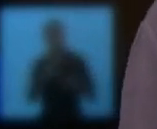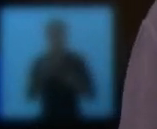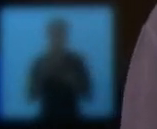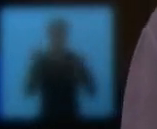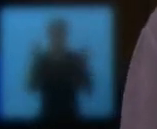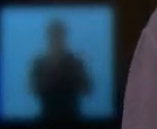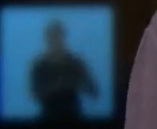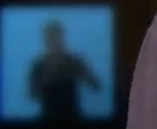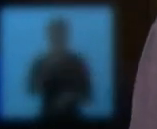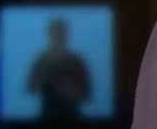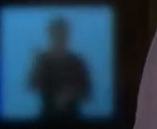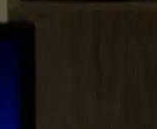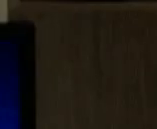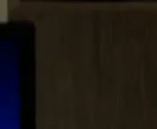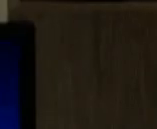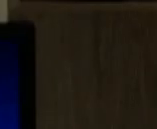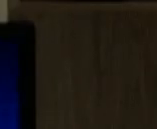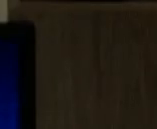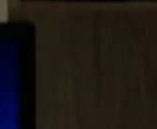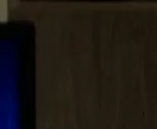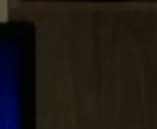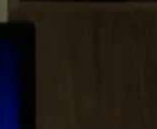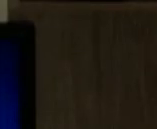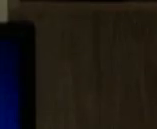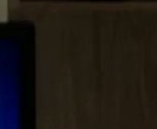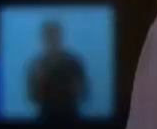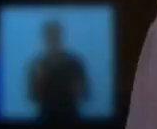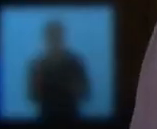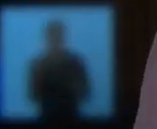muy certeras sobre ciertas cosas. Bien, Julio, como siempre, gracias por estar con nosotros. Gracias por la invitación.